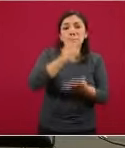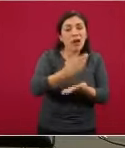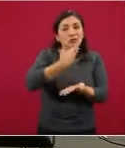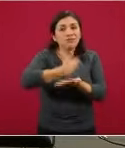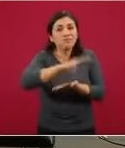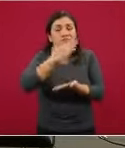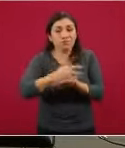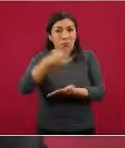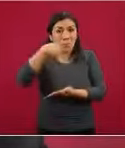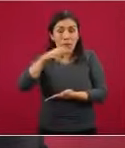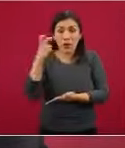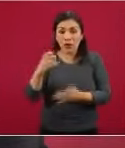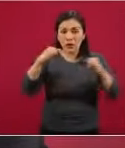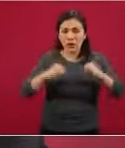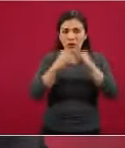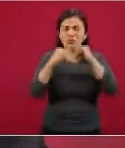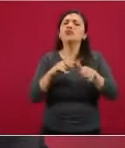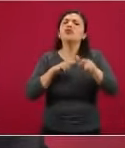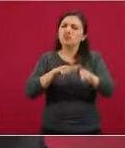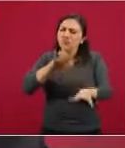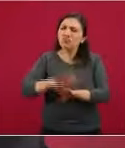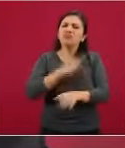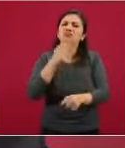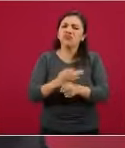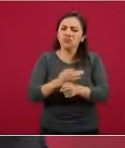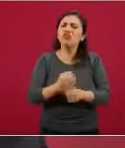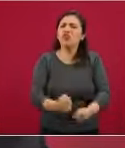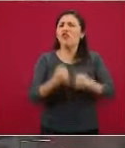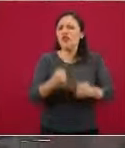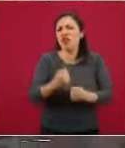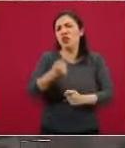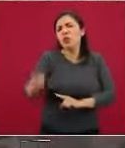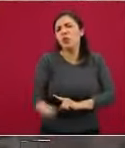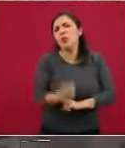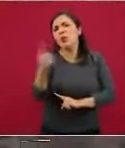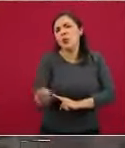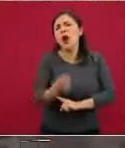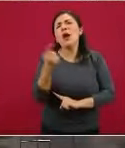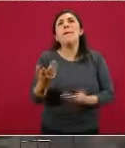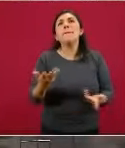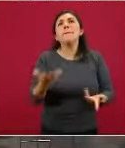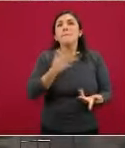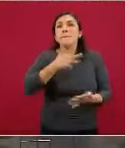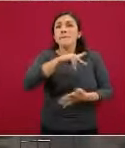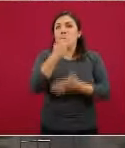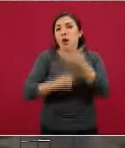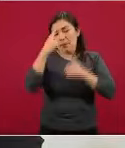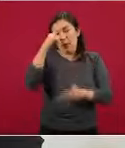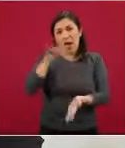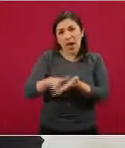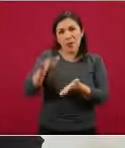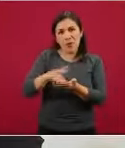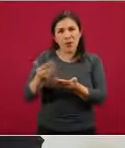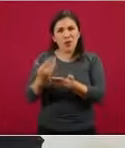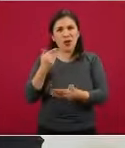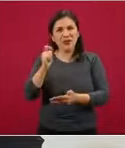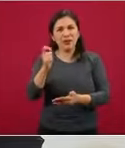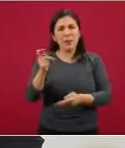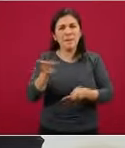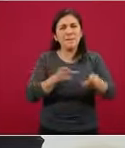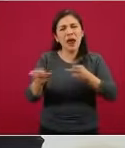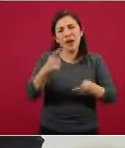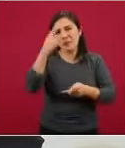la recuperación del instituto se ha mantenido sólida. Hubo este programa de apoyo que dimos, el plan